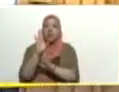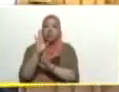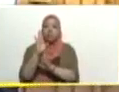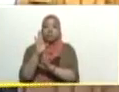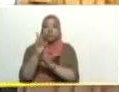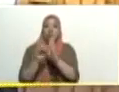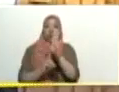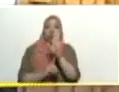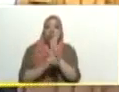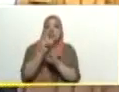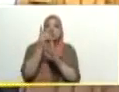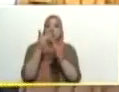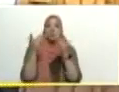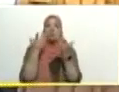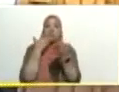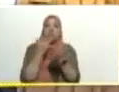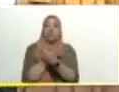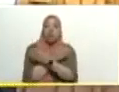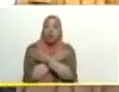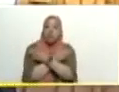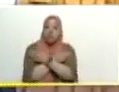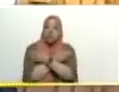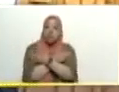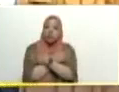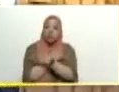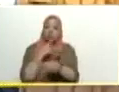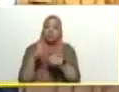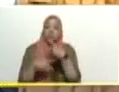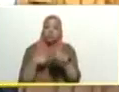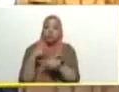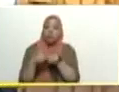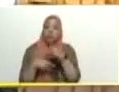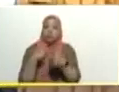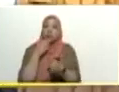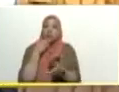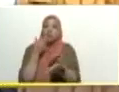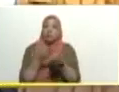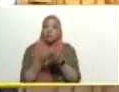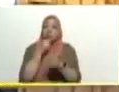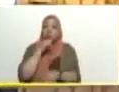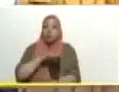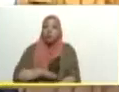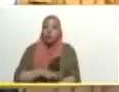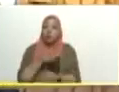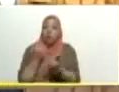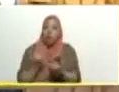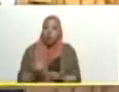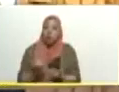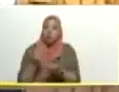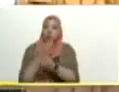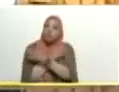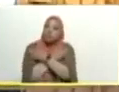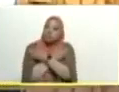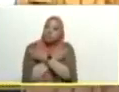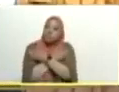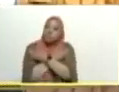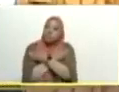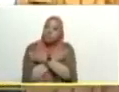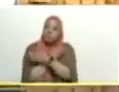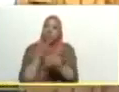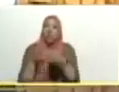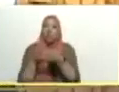del desarrollo, la felicidad y la prosperidad. Gran paso histórico que hemos dado. Felicitaciones a las